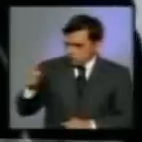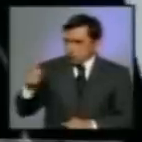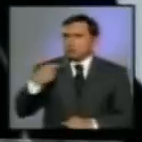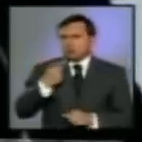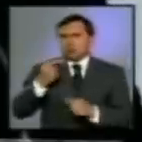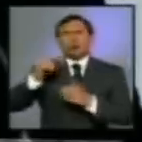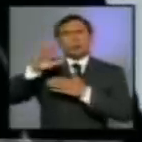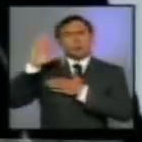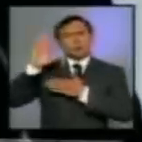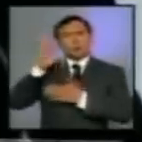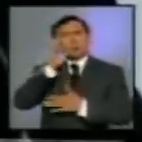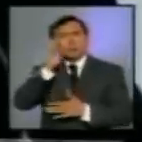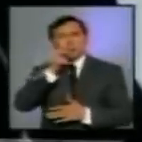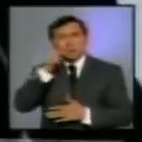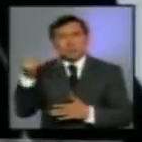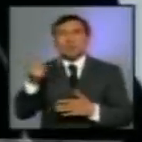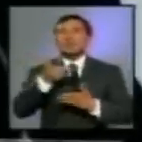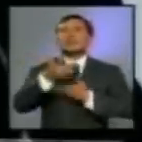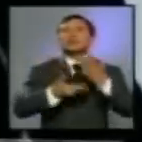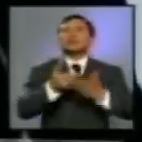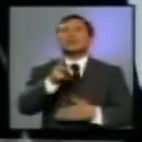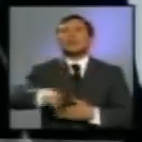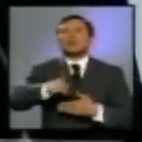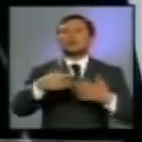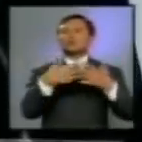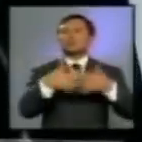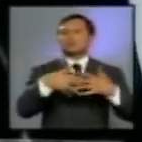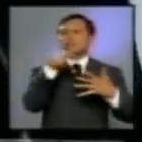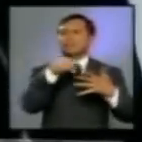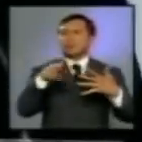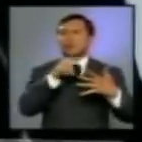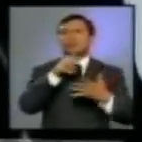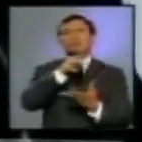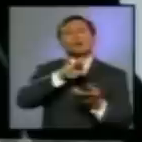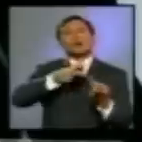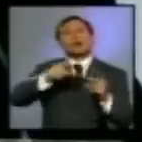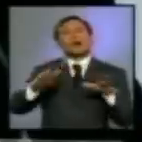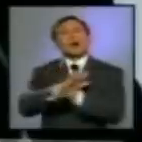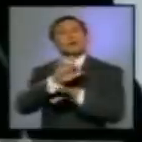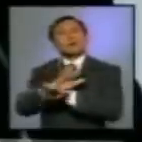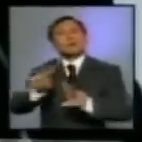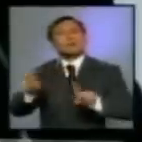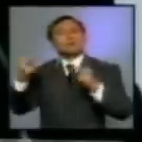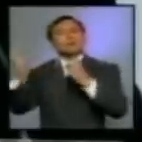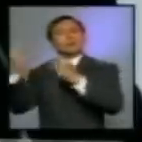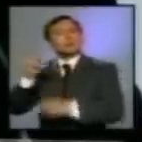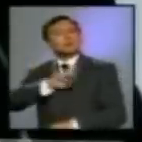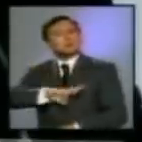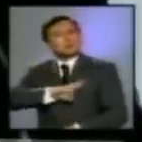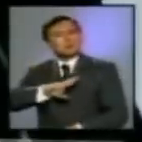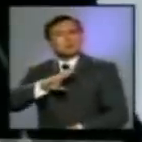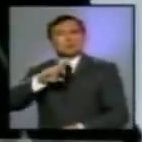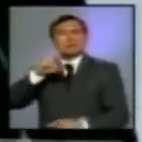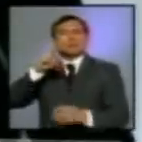servicios públicos, entregar concesiones para las carreteras,